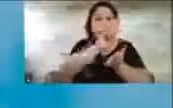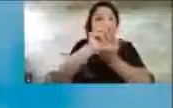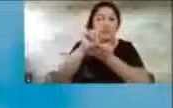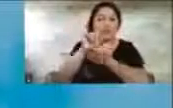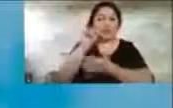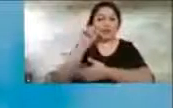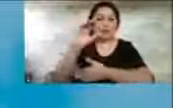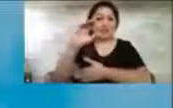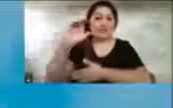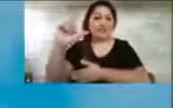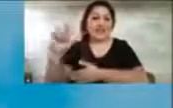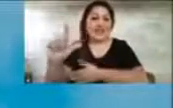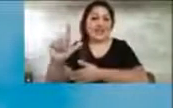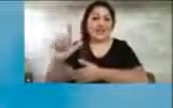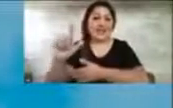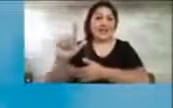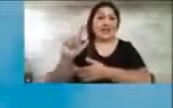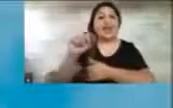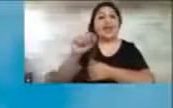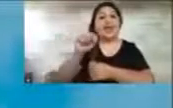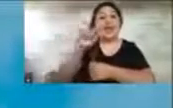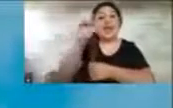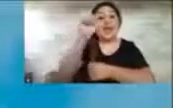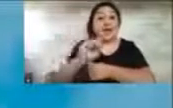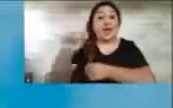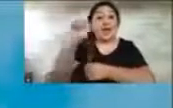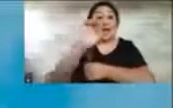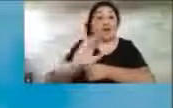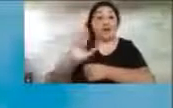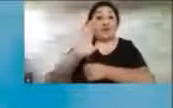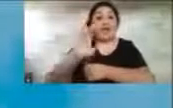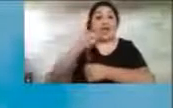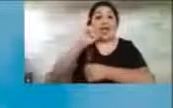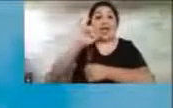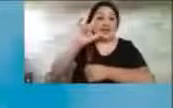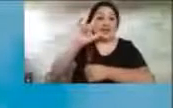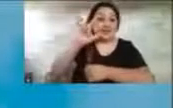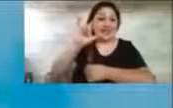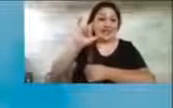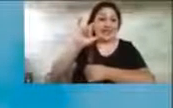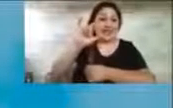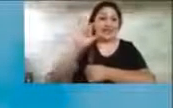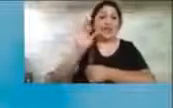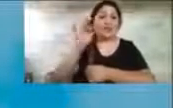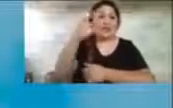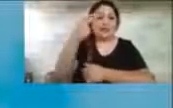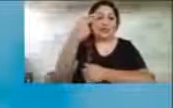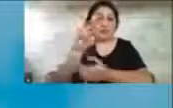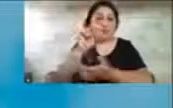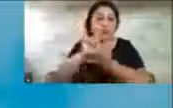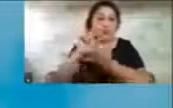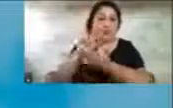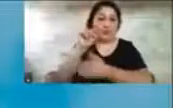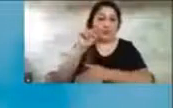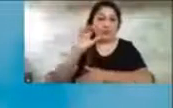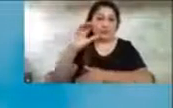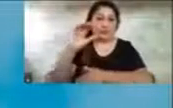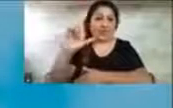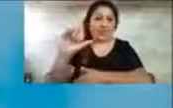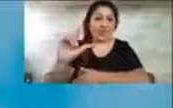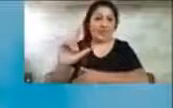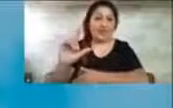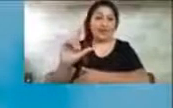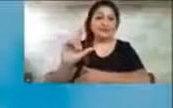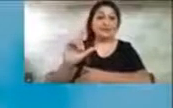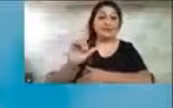este nuestro instagram encuentra tu lugar punto cl nuestro facebook también encuentra tu lugar y como dice acá